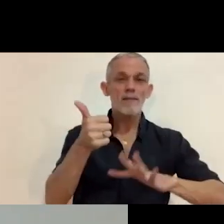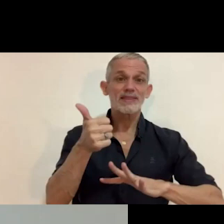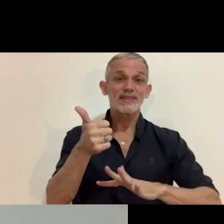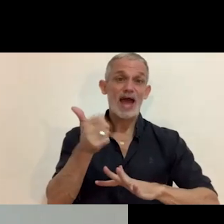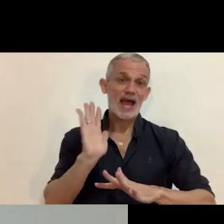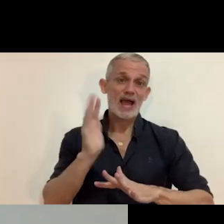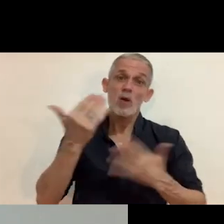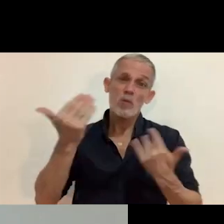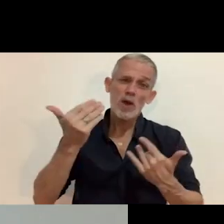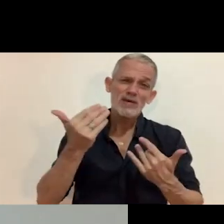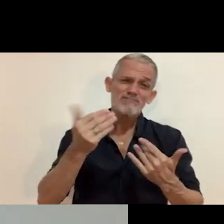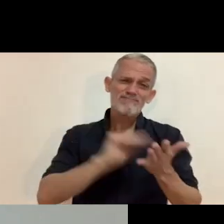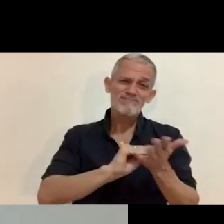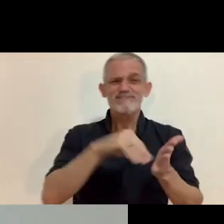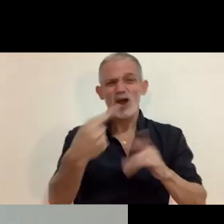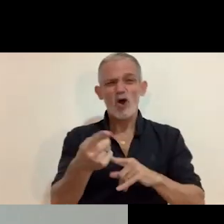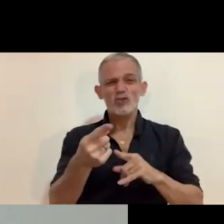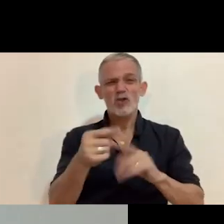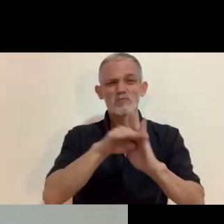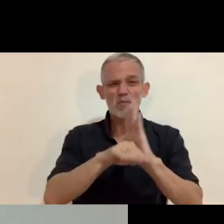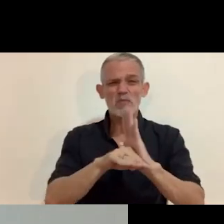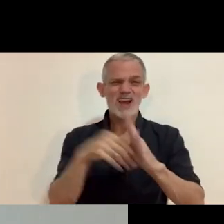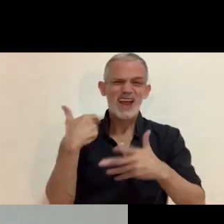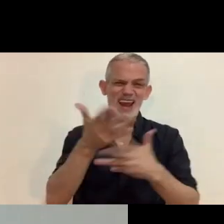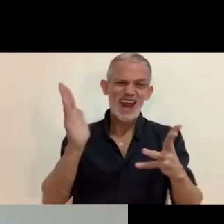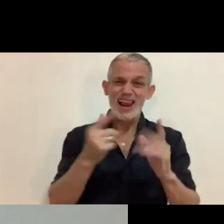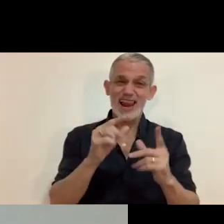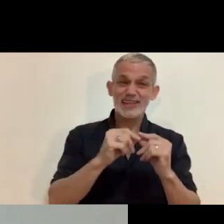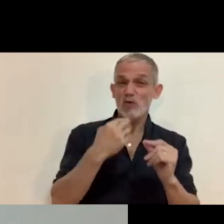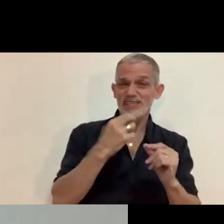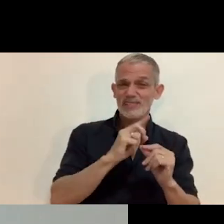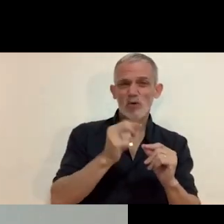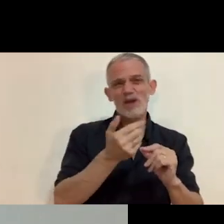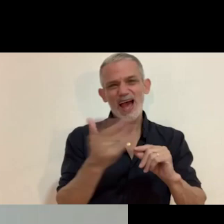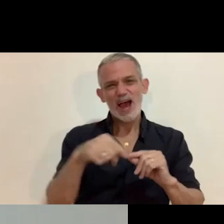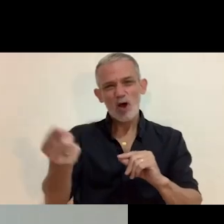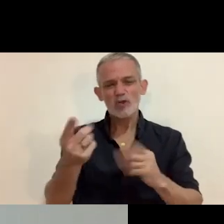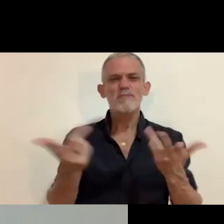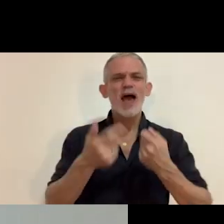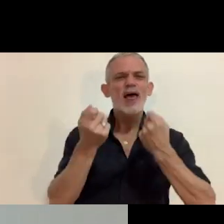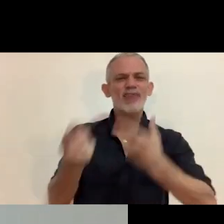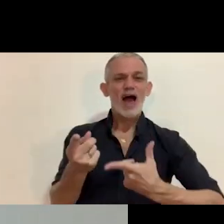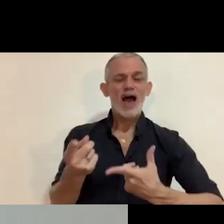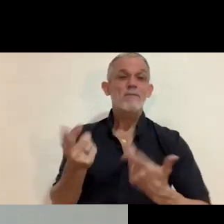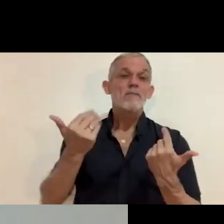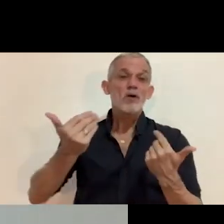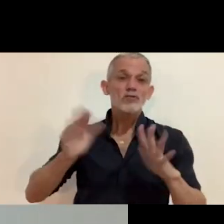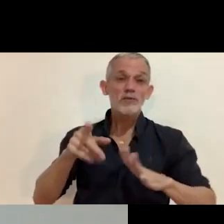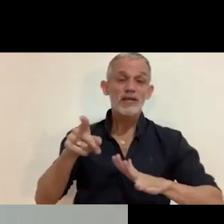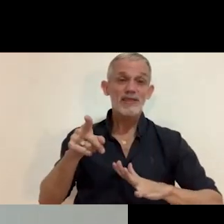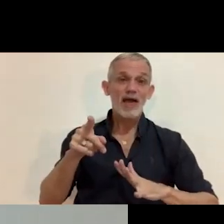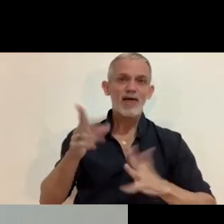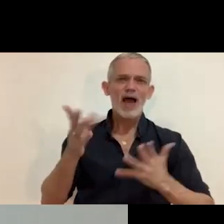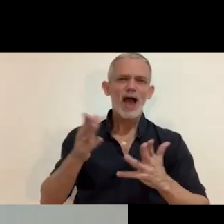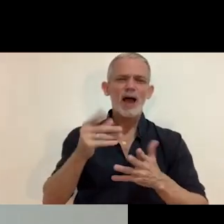podría establecerse por medio de una instrucción general para mí, es otorgarle al funcionario